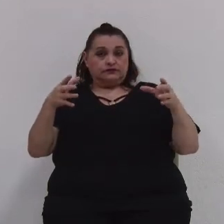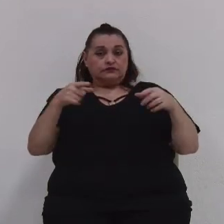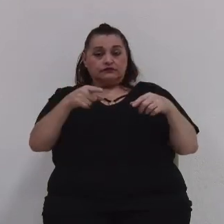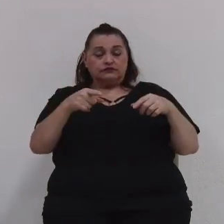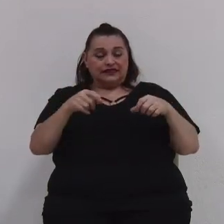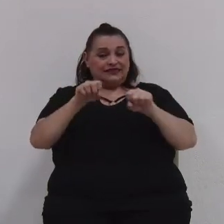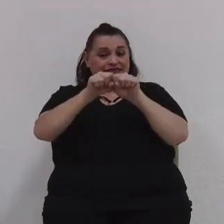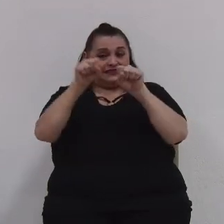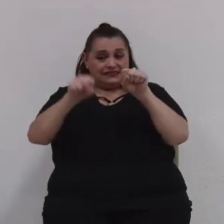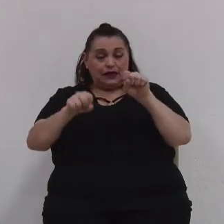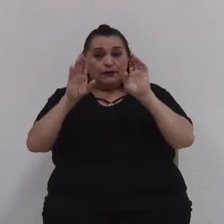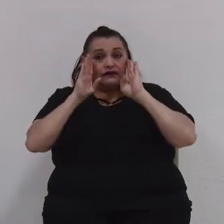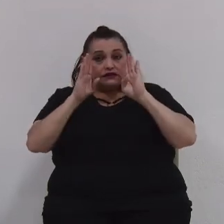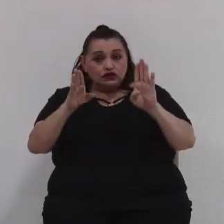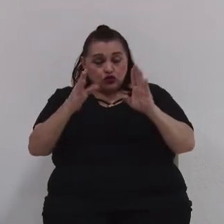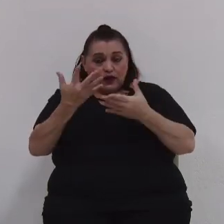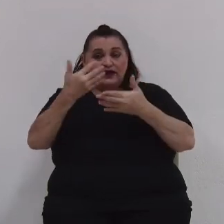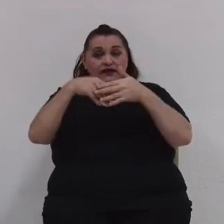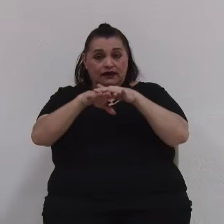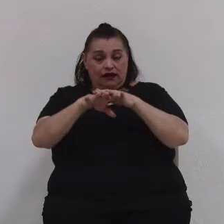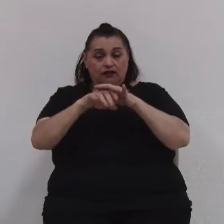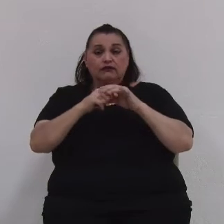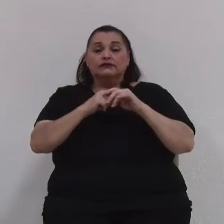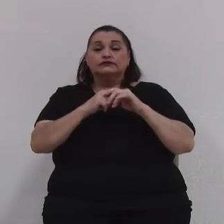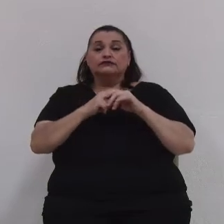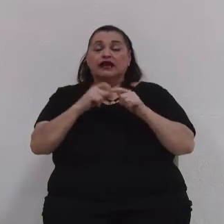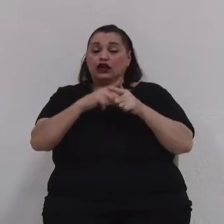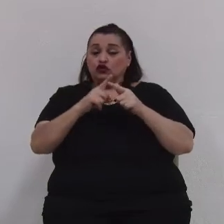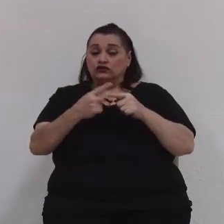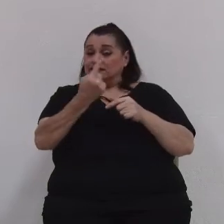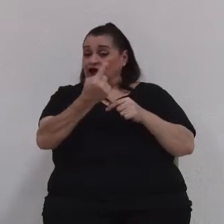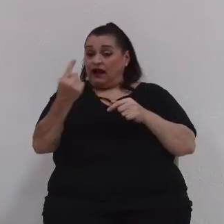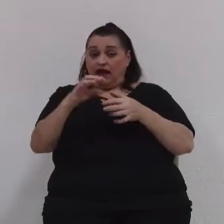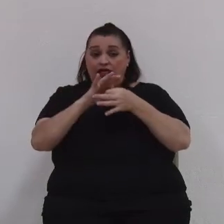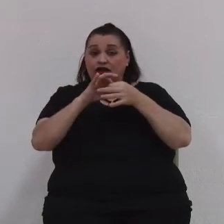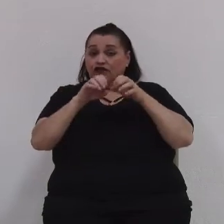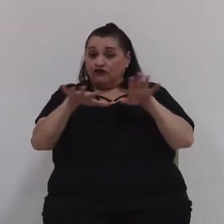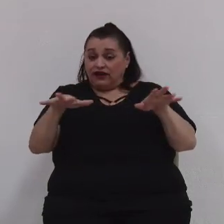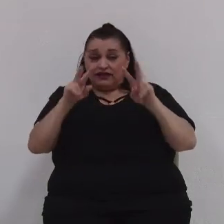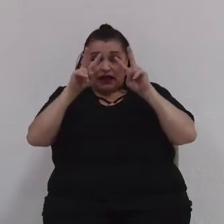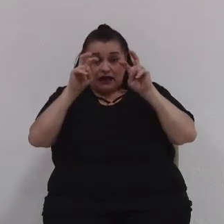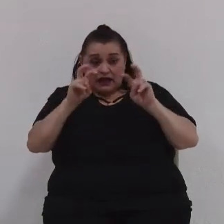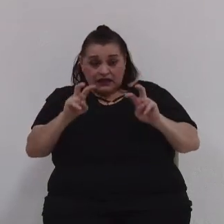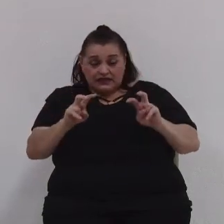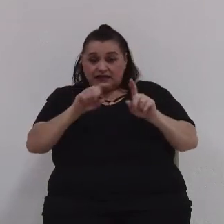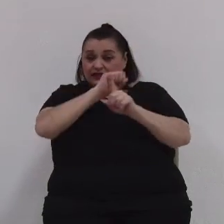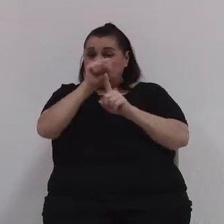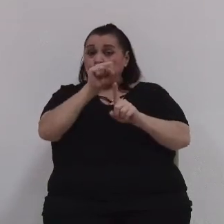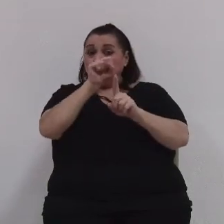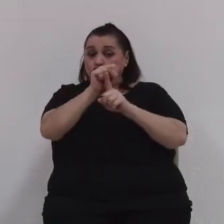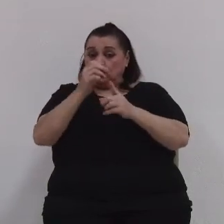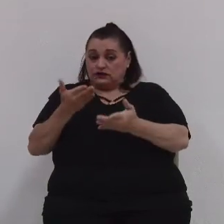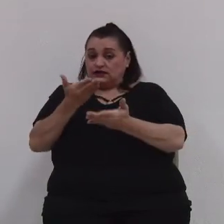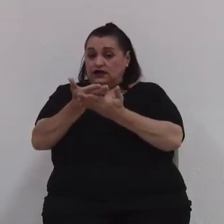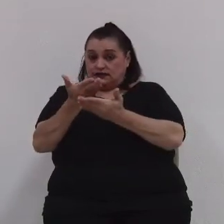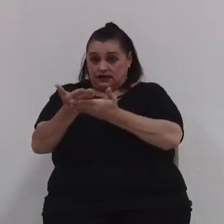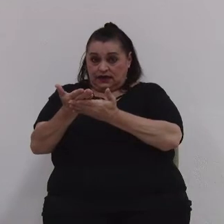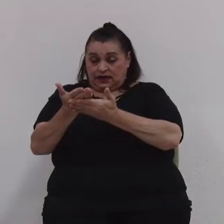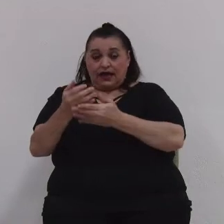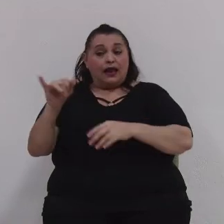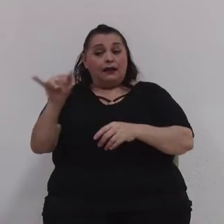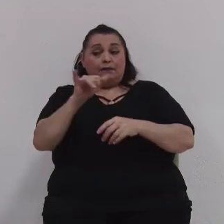gran sistema de atención integral, y entonces cada una de estas redes analiza los casos que le refieren y a